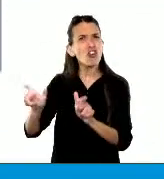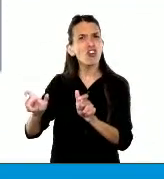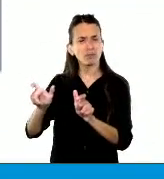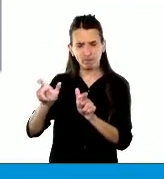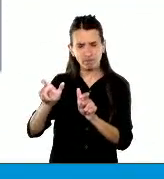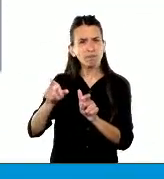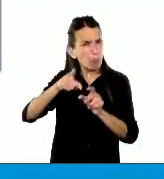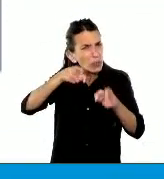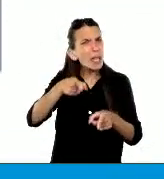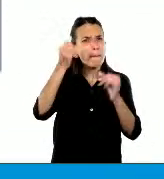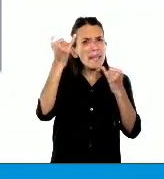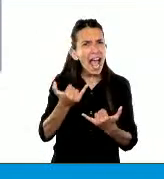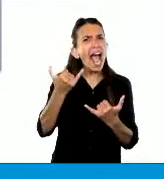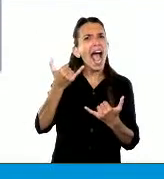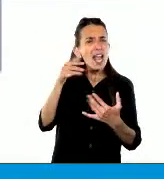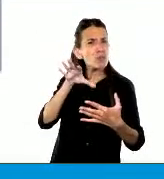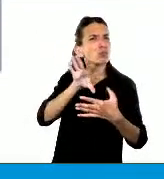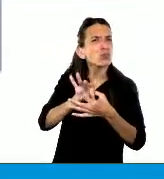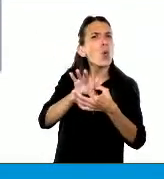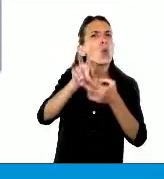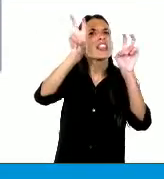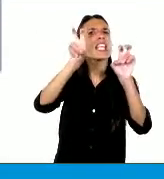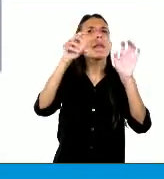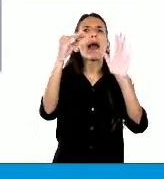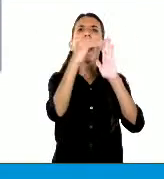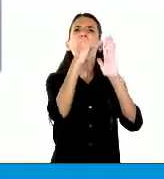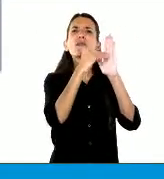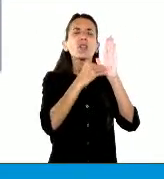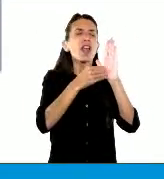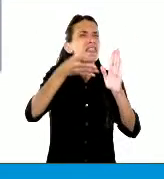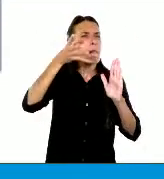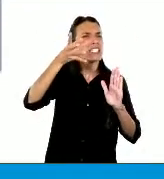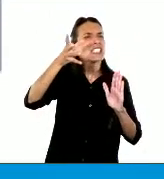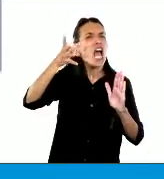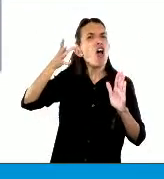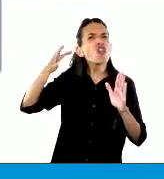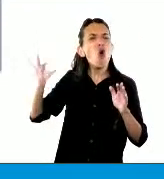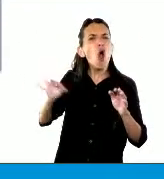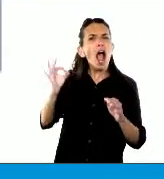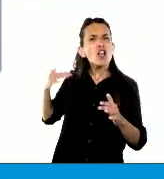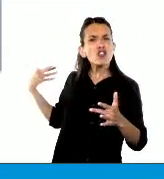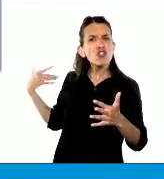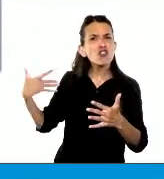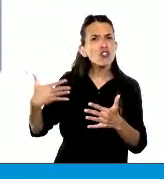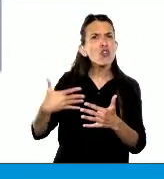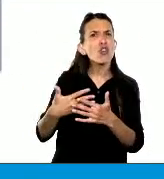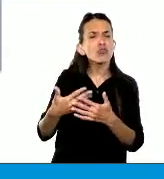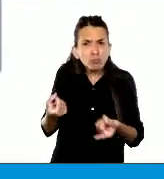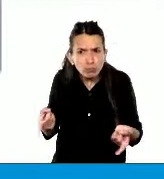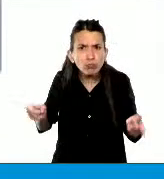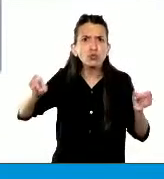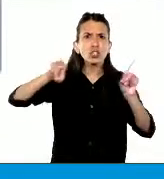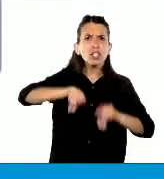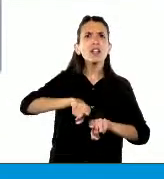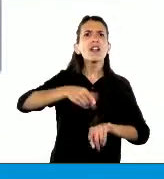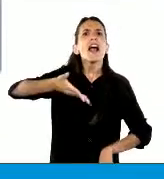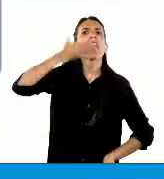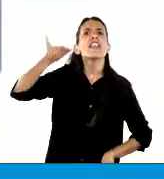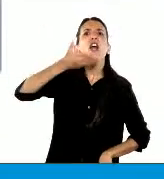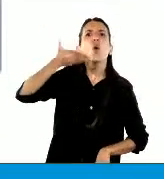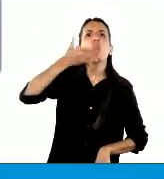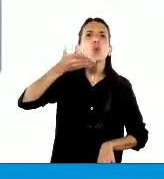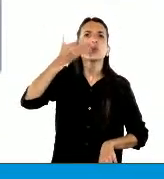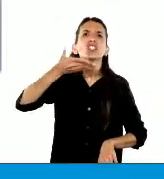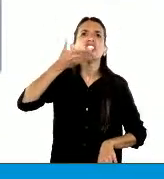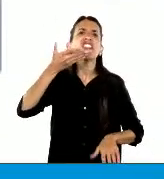una característica particular porque después de mucho tiempo vemos que vuelven a arribar discursos negacionistas. Tuvimos